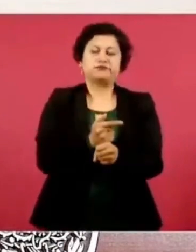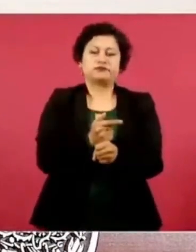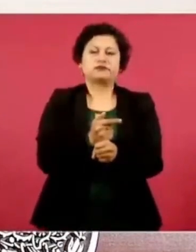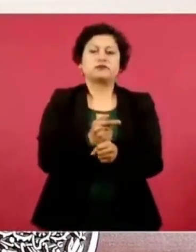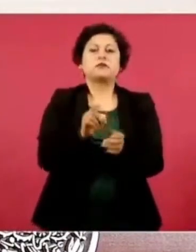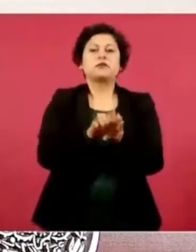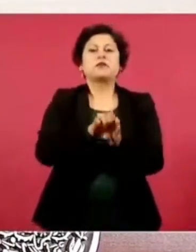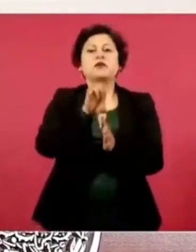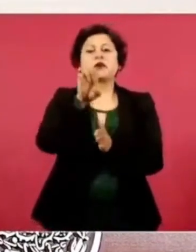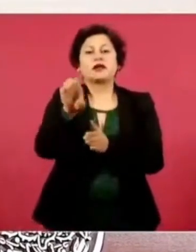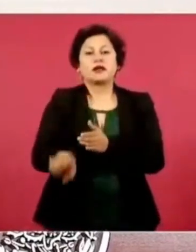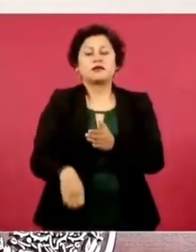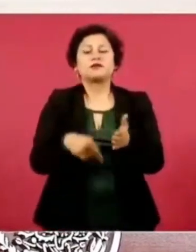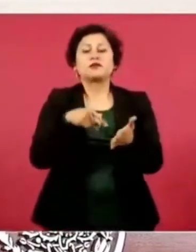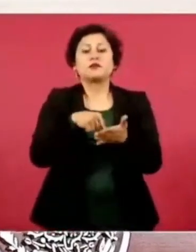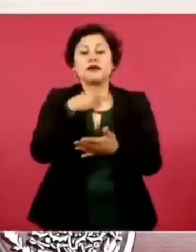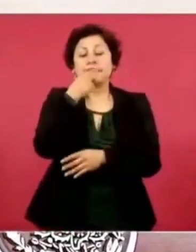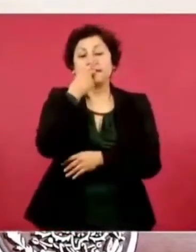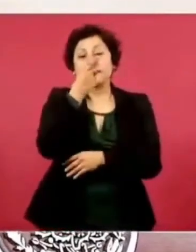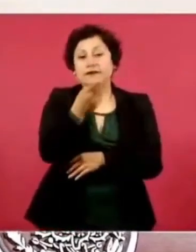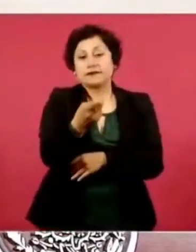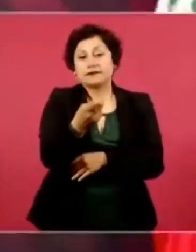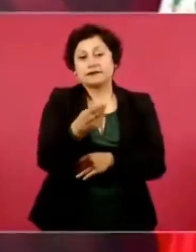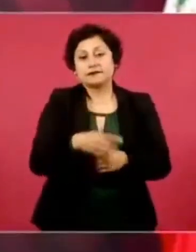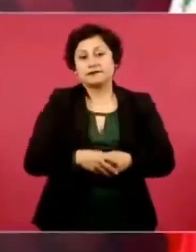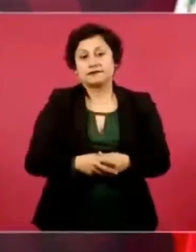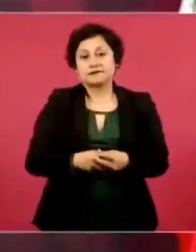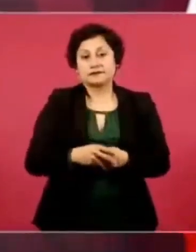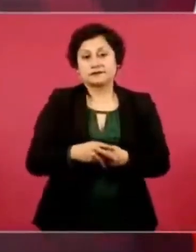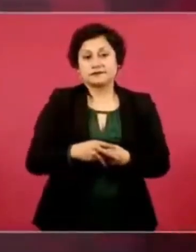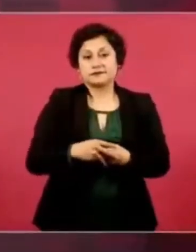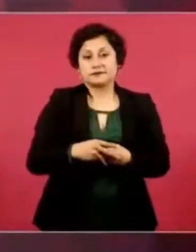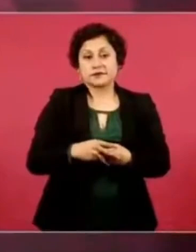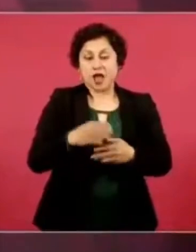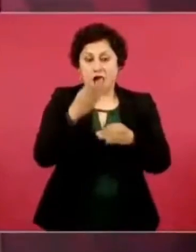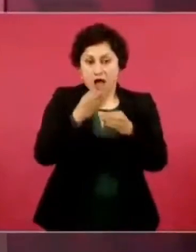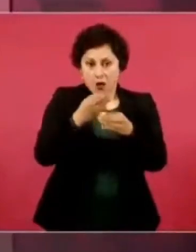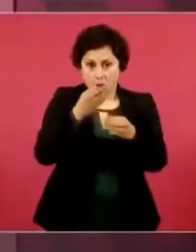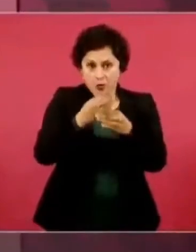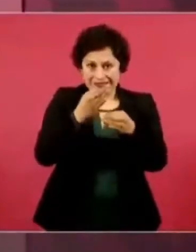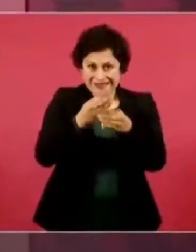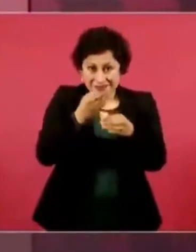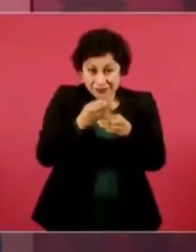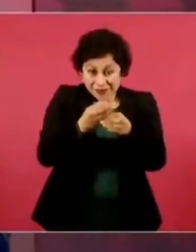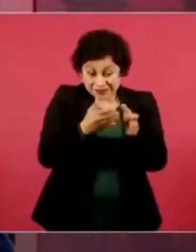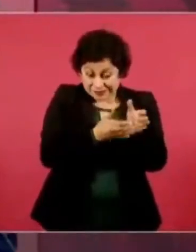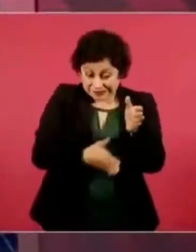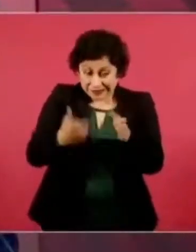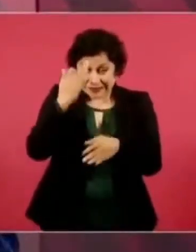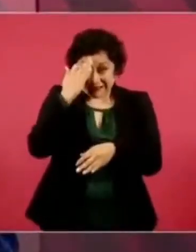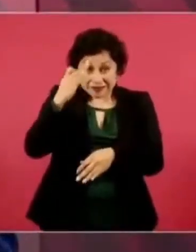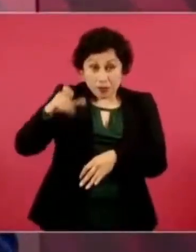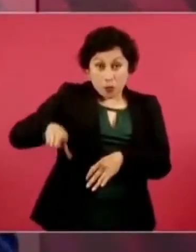es en este gobierno en donde ha habido más desaparecidos.